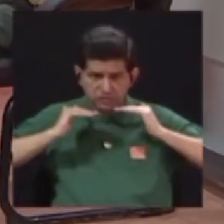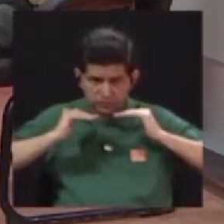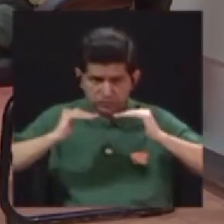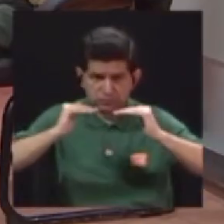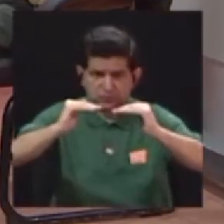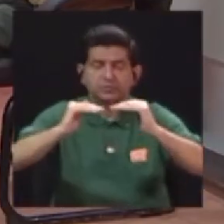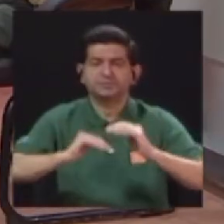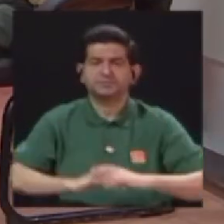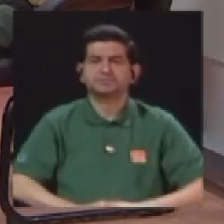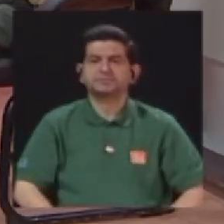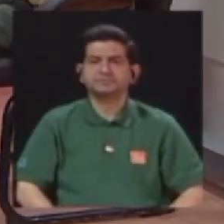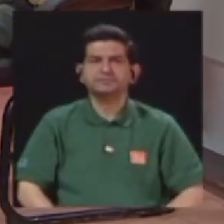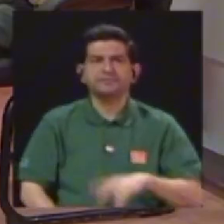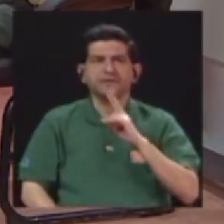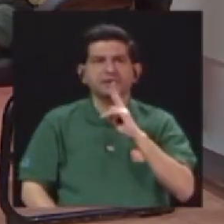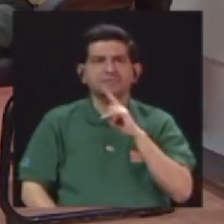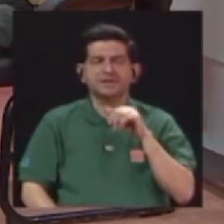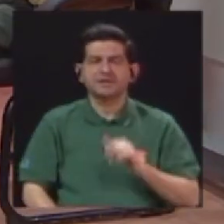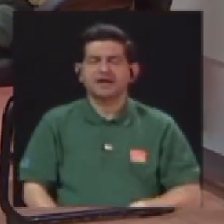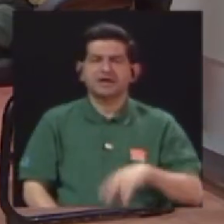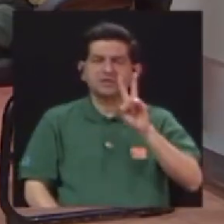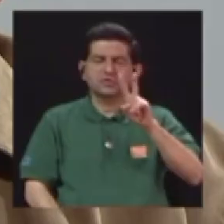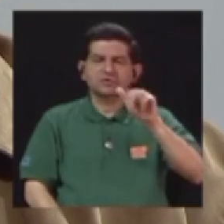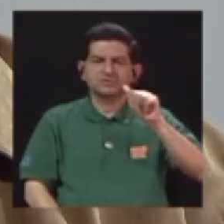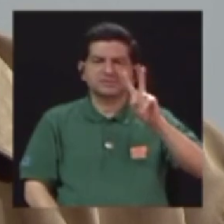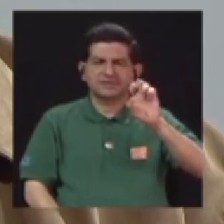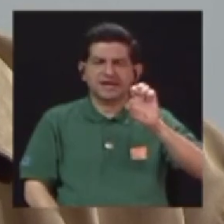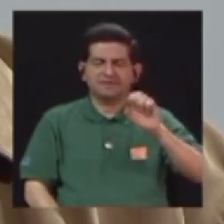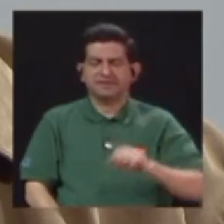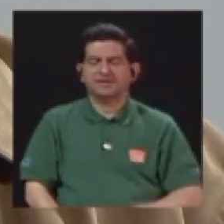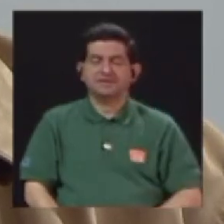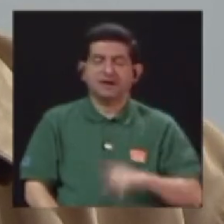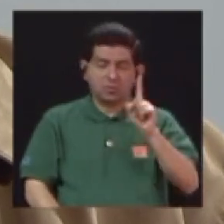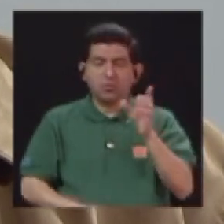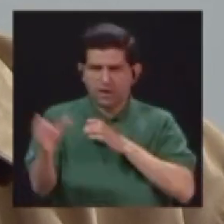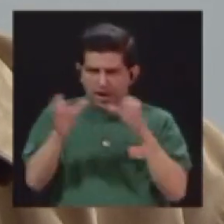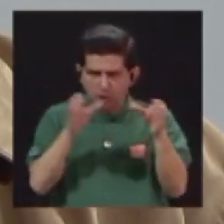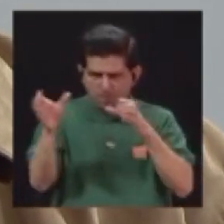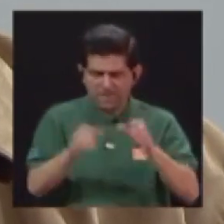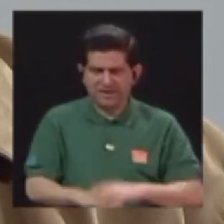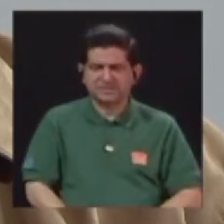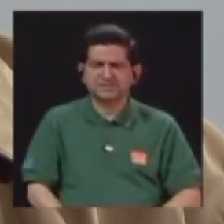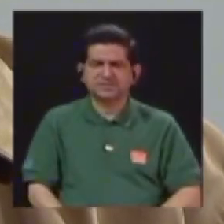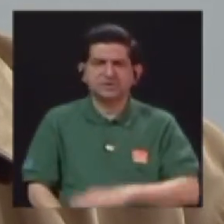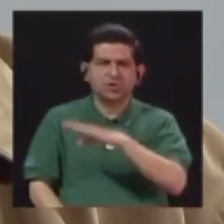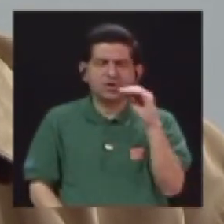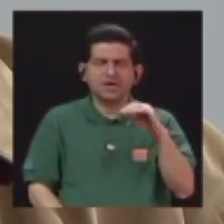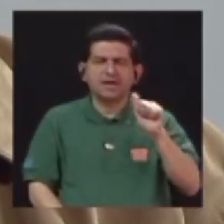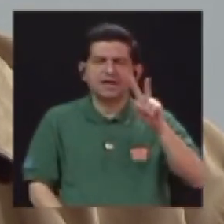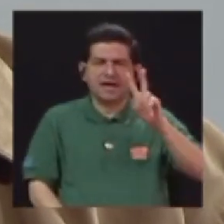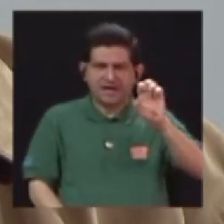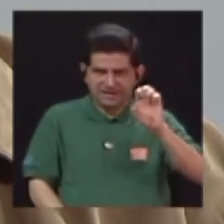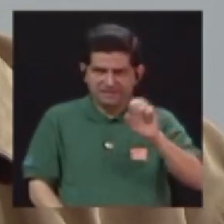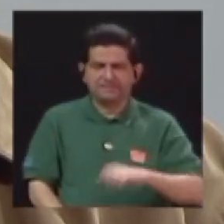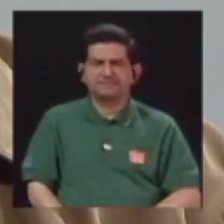eran, bueno, en realidad 2 avenidas. La avenida del Comercio y la